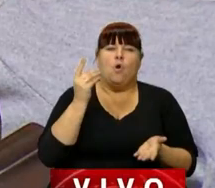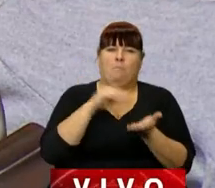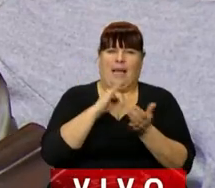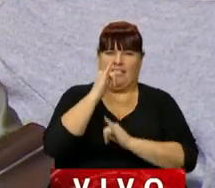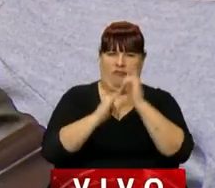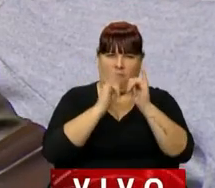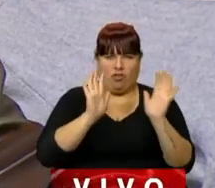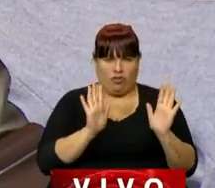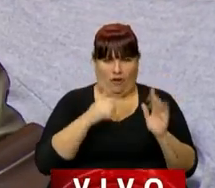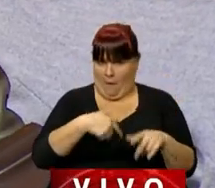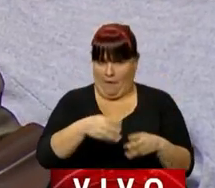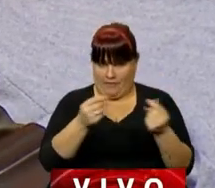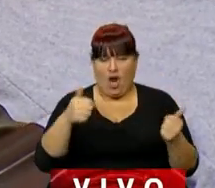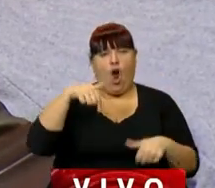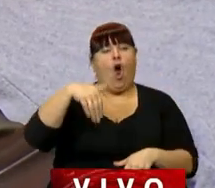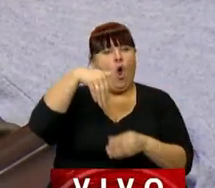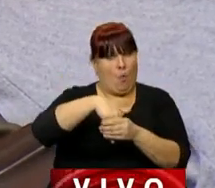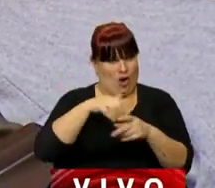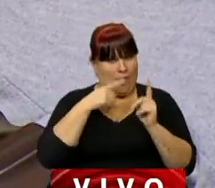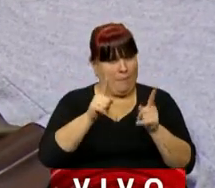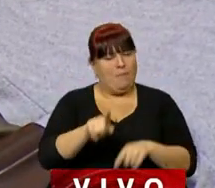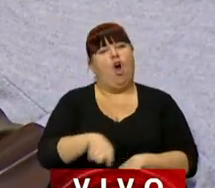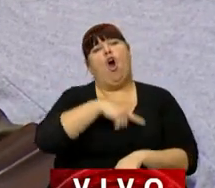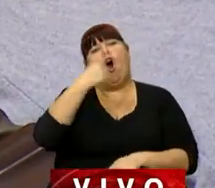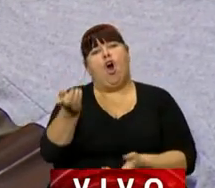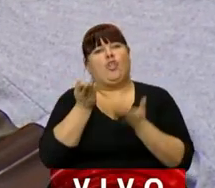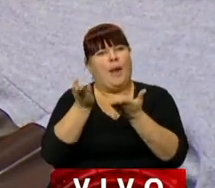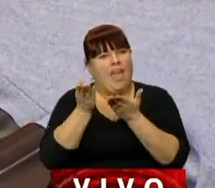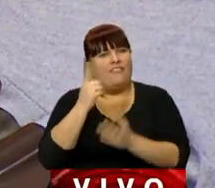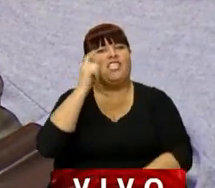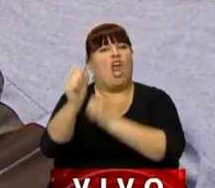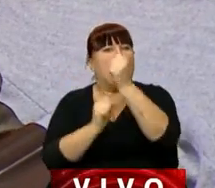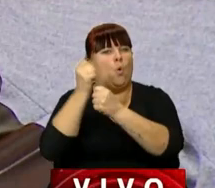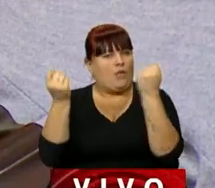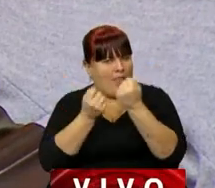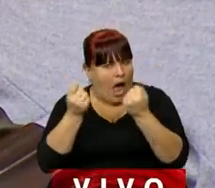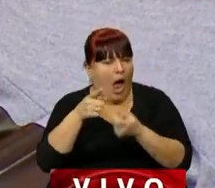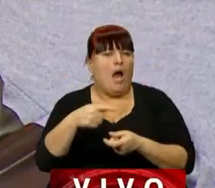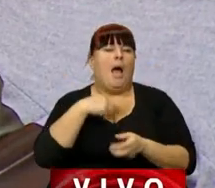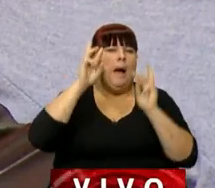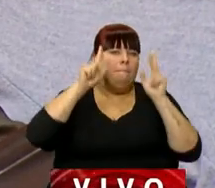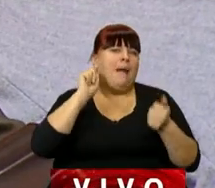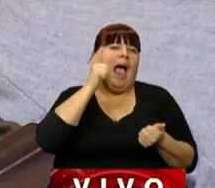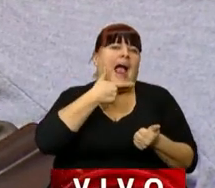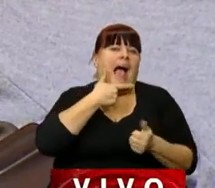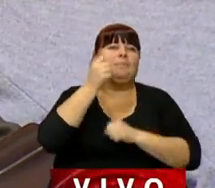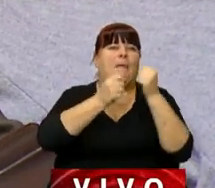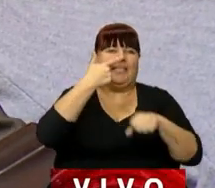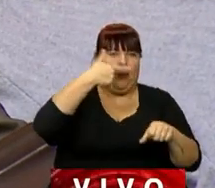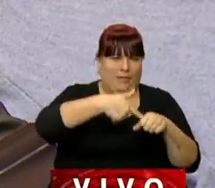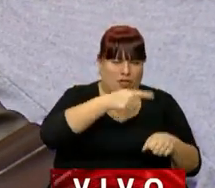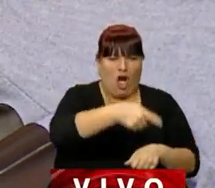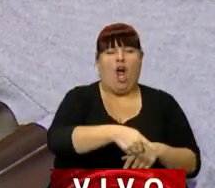dato antes de terminar hoy votamos como dije otros beneficios a la industria automotriz tenemos el plan gas para las petroleras